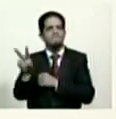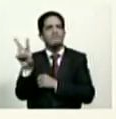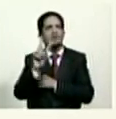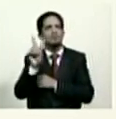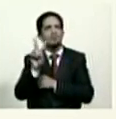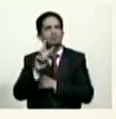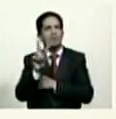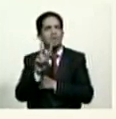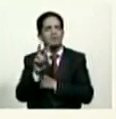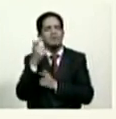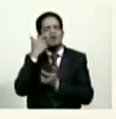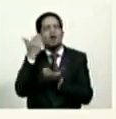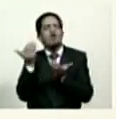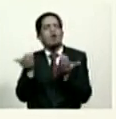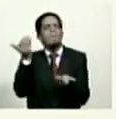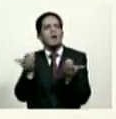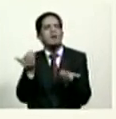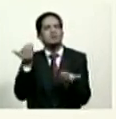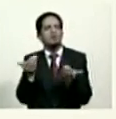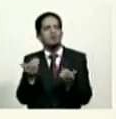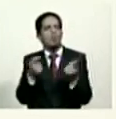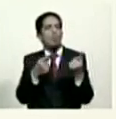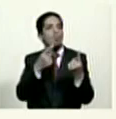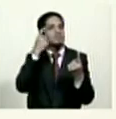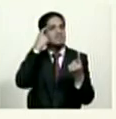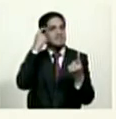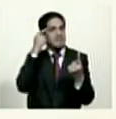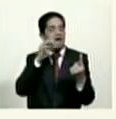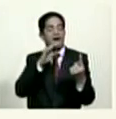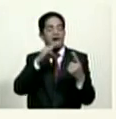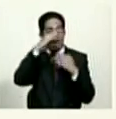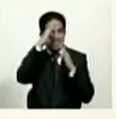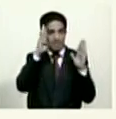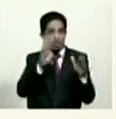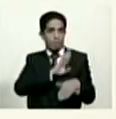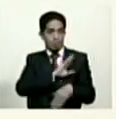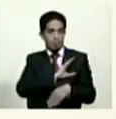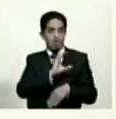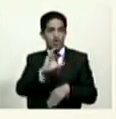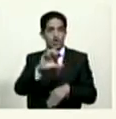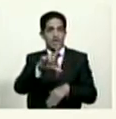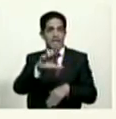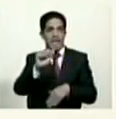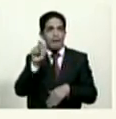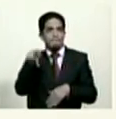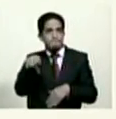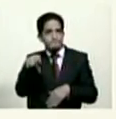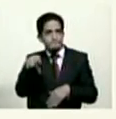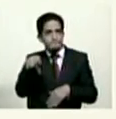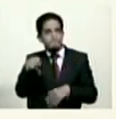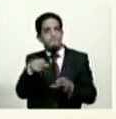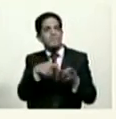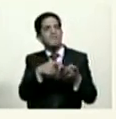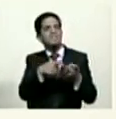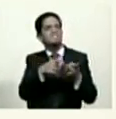Hacía la comparación con un solo día de atención que brindan los comités locales de abastecimiento y producción, en